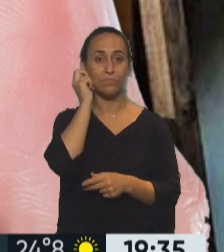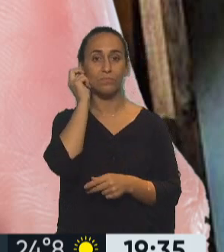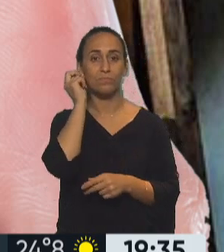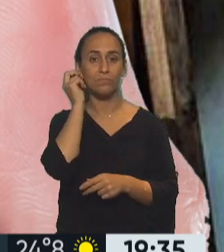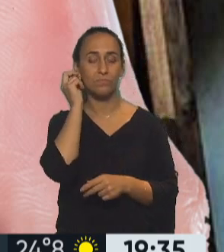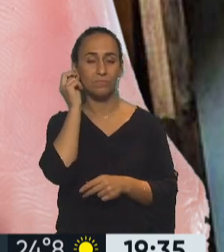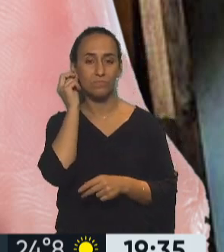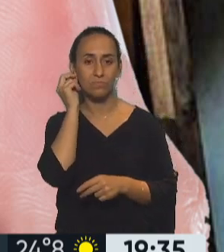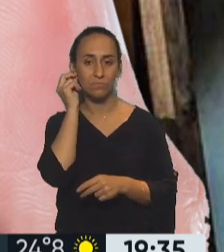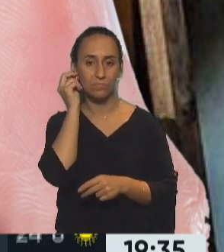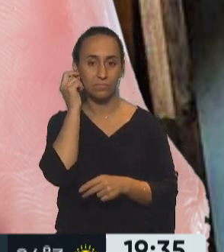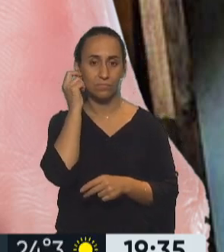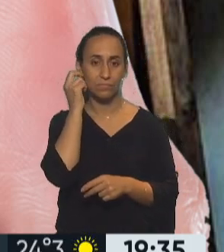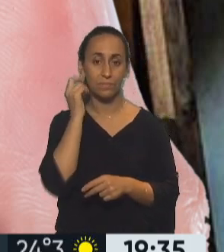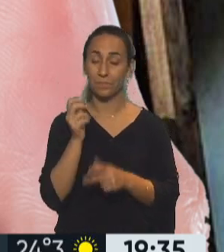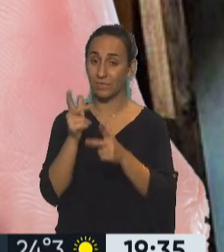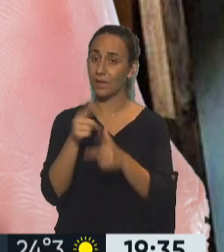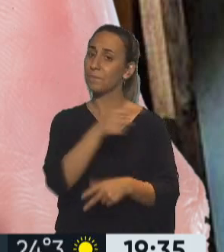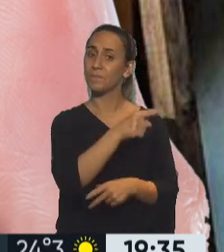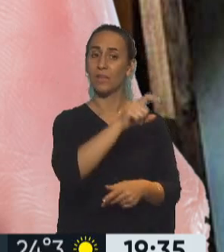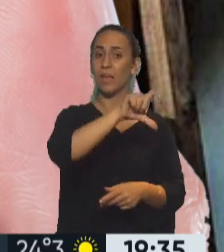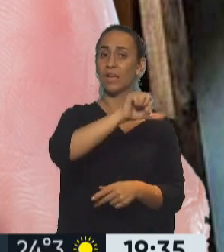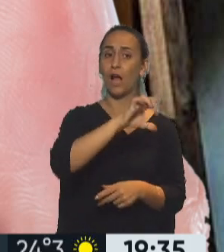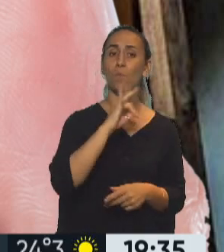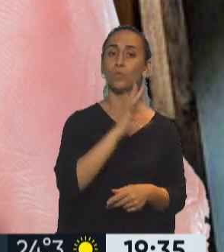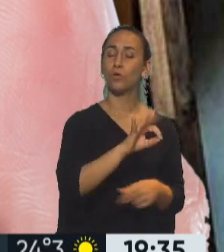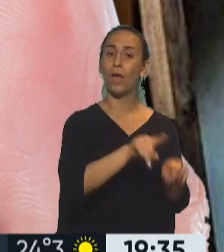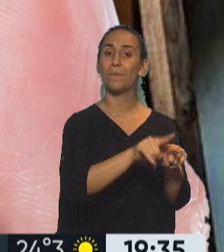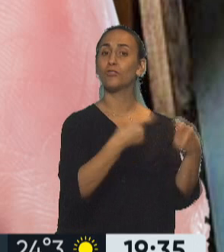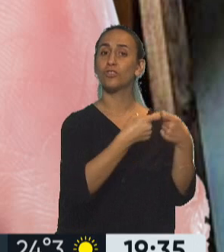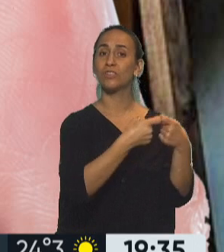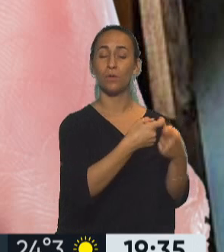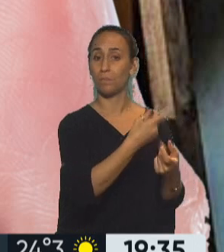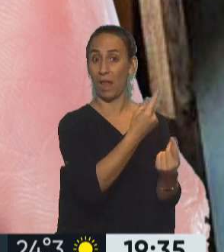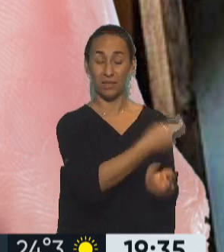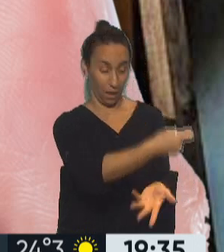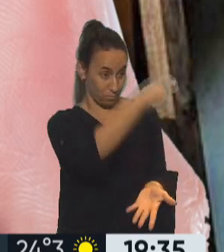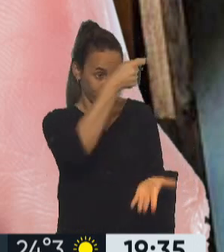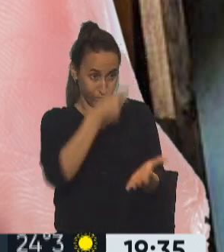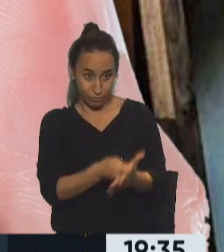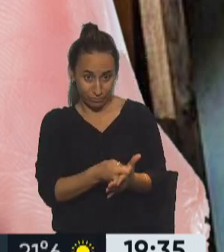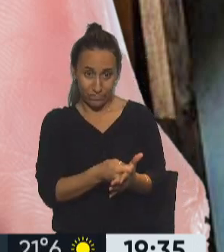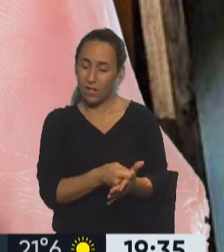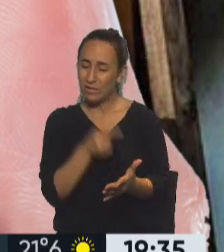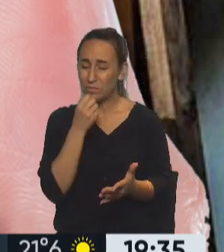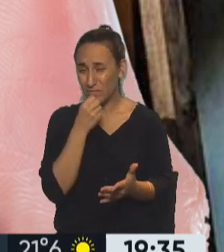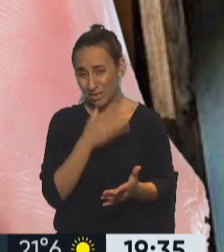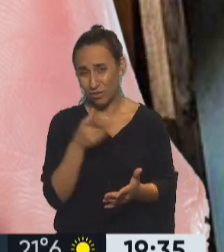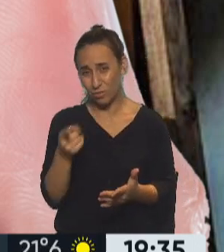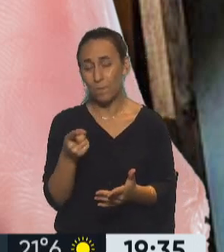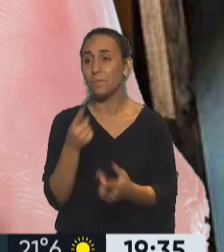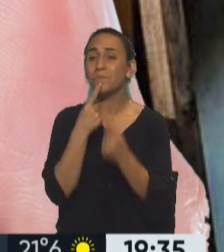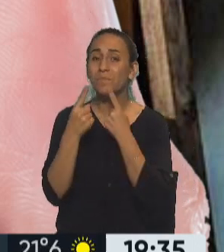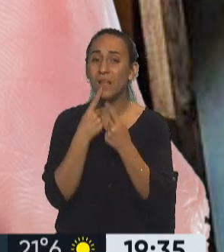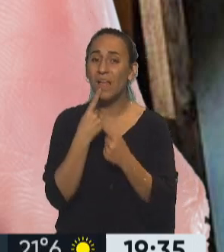caputo hermanos le había pagado una millonada de pesos le dice en la entrevista tendrías que decir el monto total el